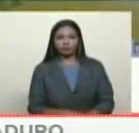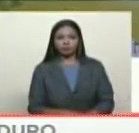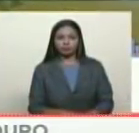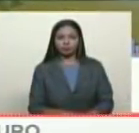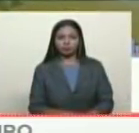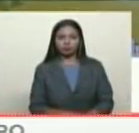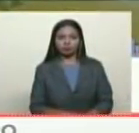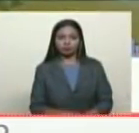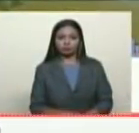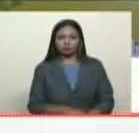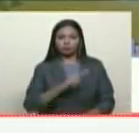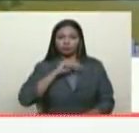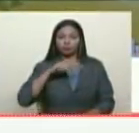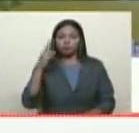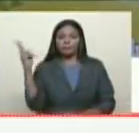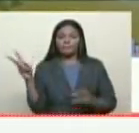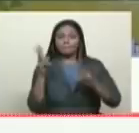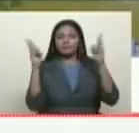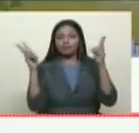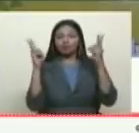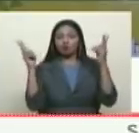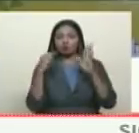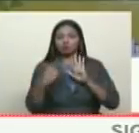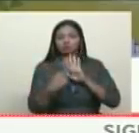Eso es nuestra victoria frente al imperialismo.